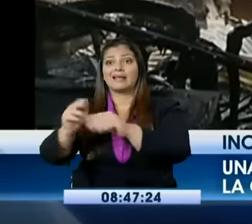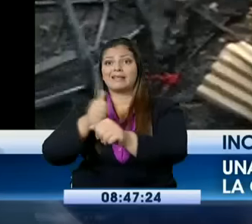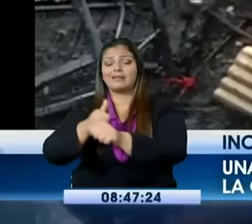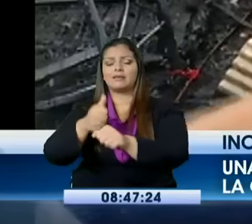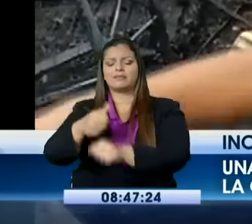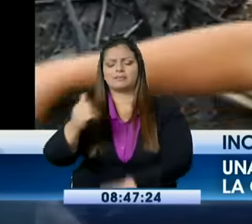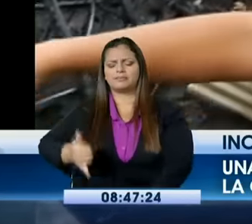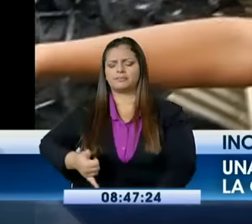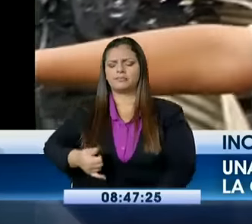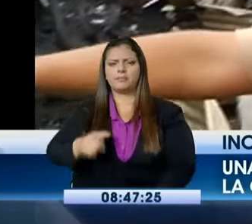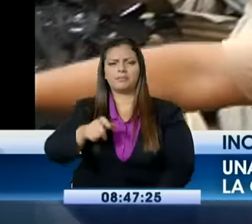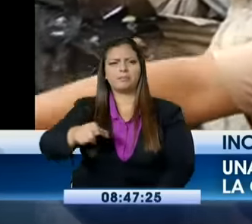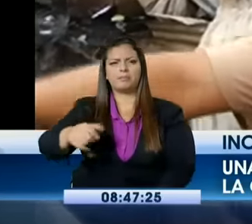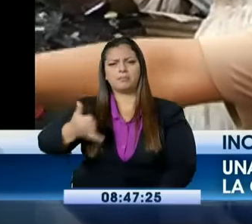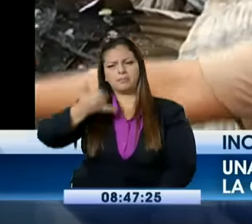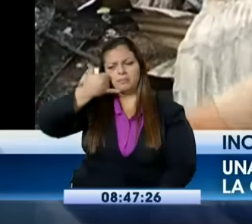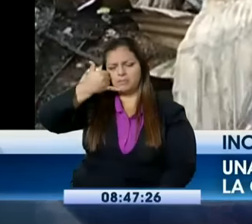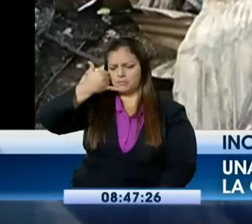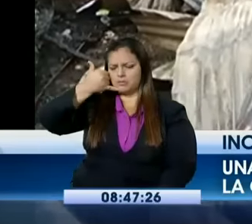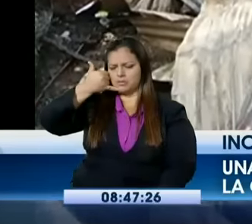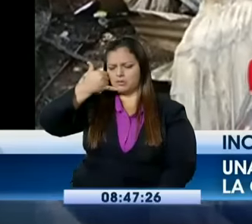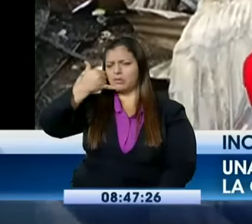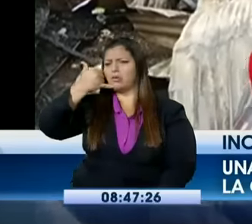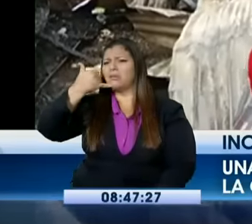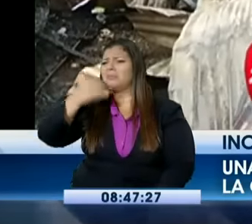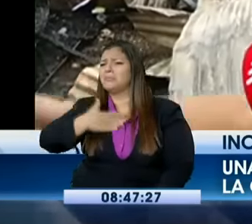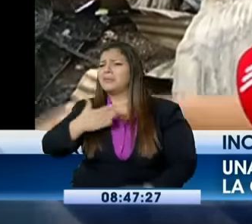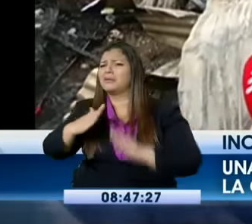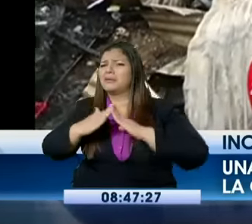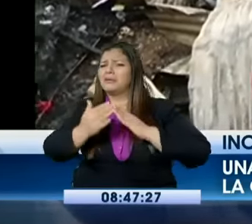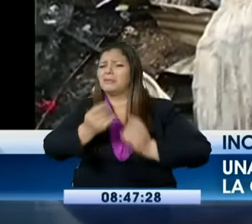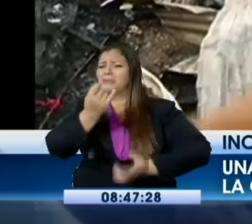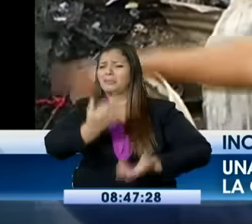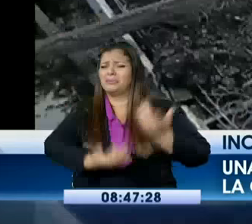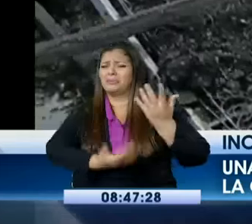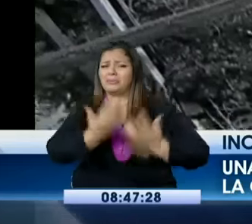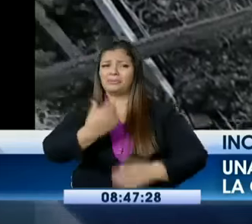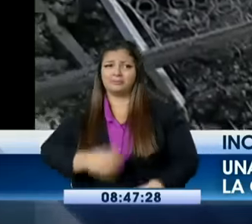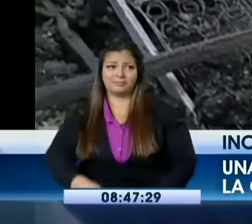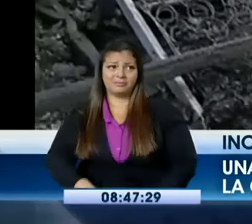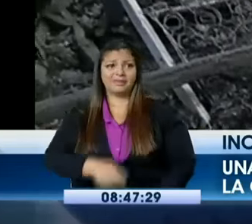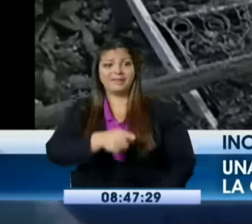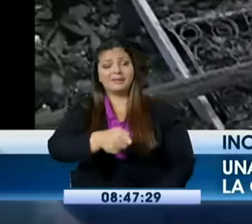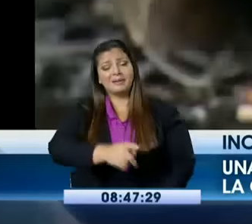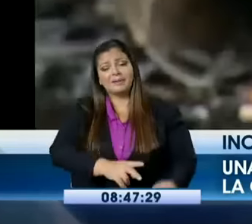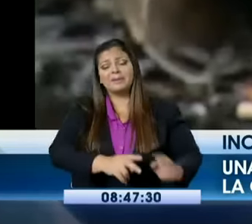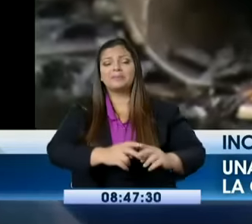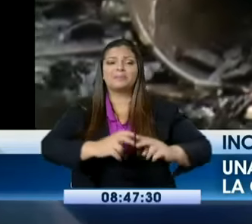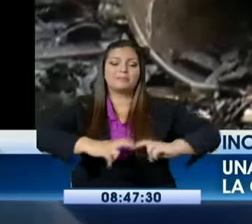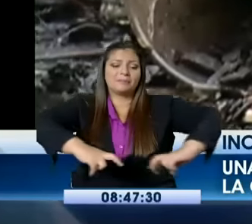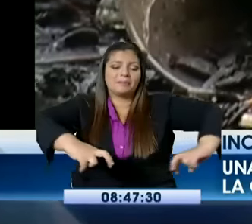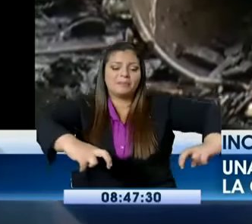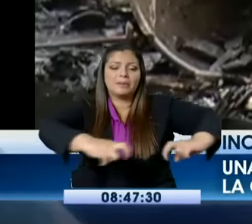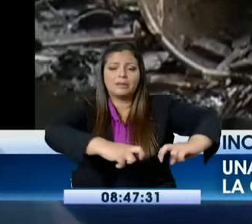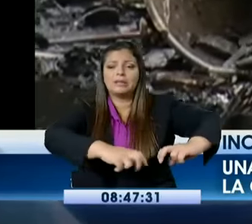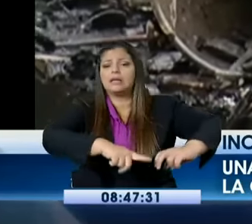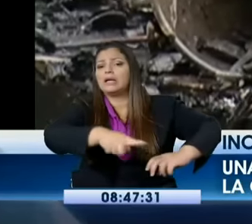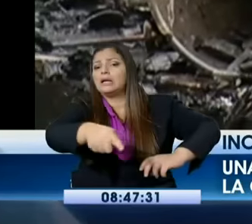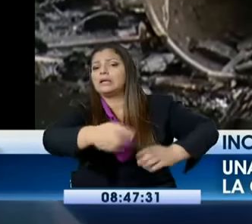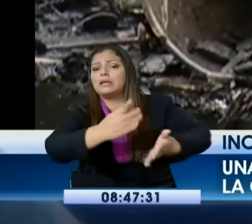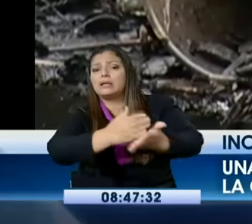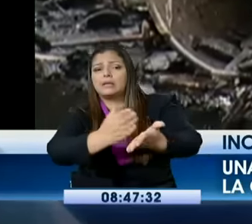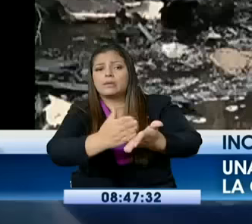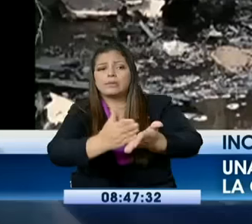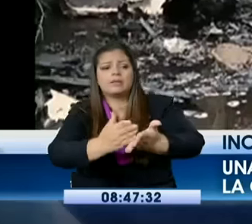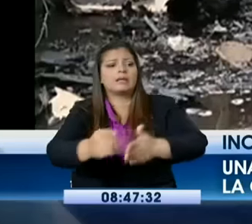noticia. Aquí era la sala, mis muebles. Aquí era lo que era sala. Aquí era un cuarto. Ahí era mi cocina, como verán, mi